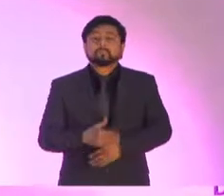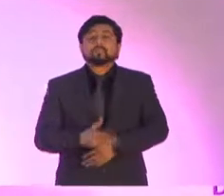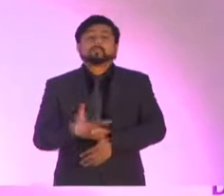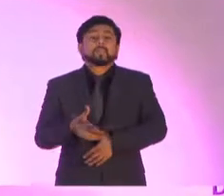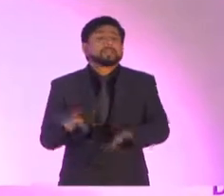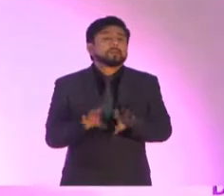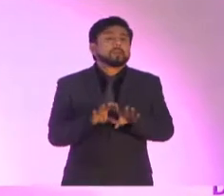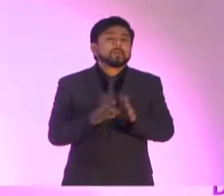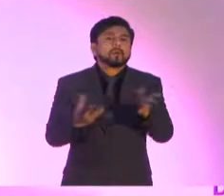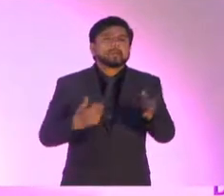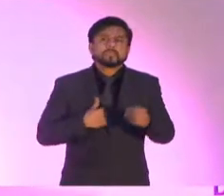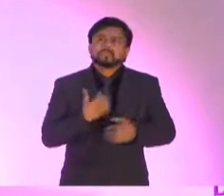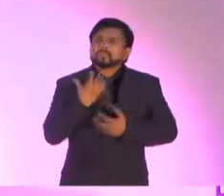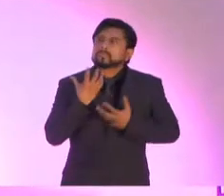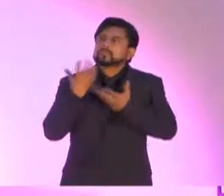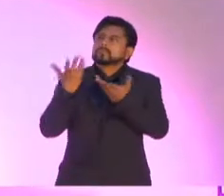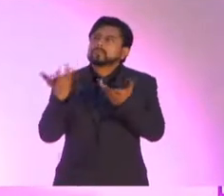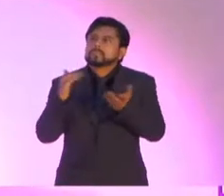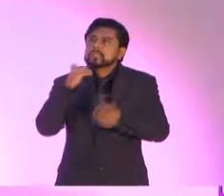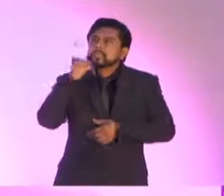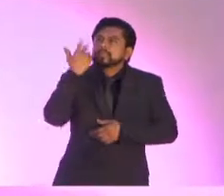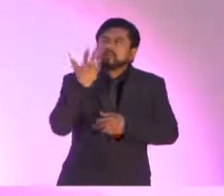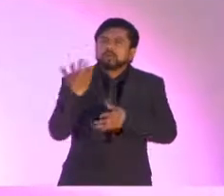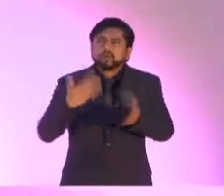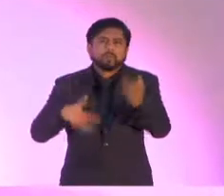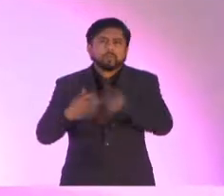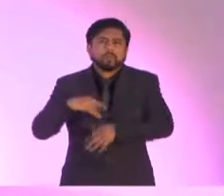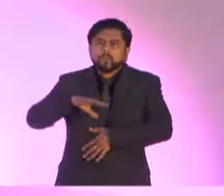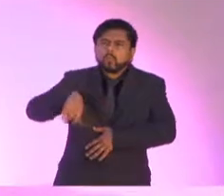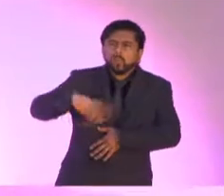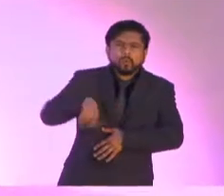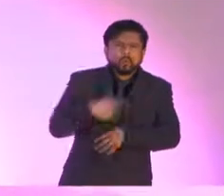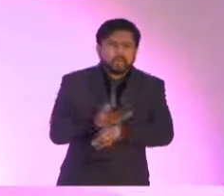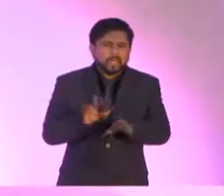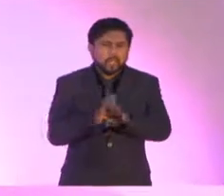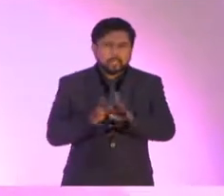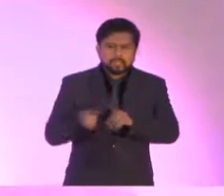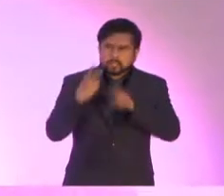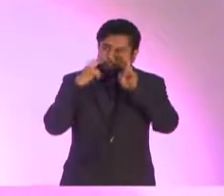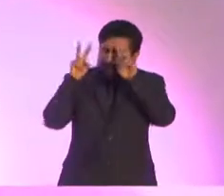Y la sed de mi victoria se queda vinagrada, sangro del costado bajo la